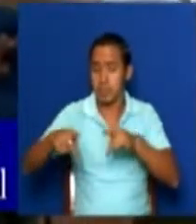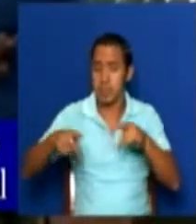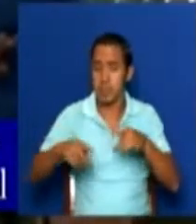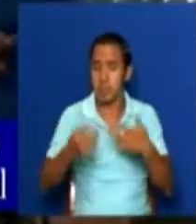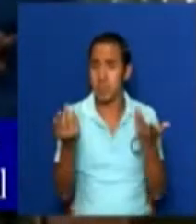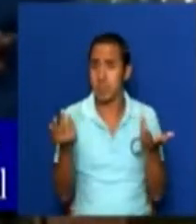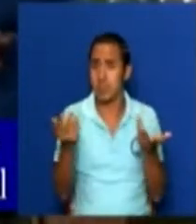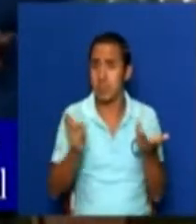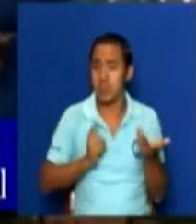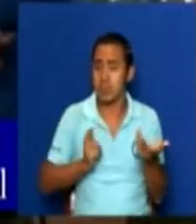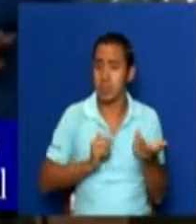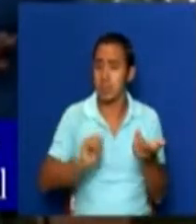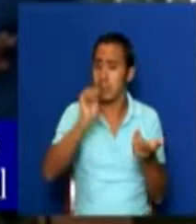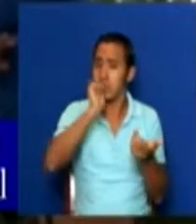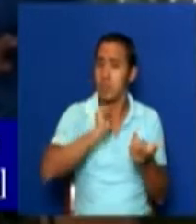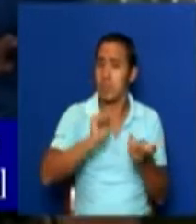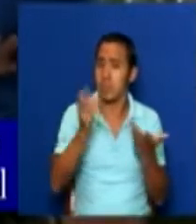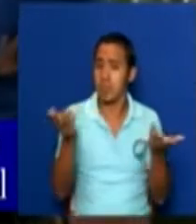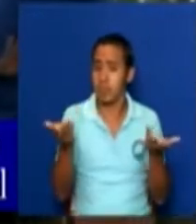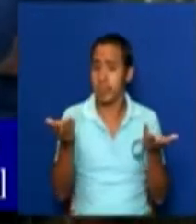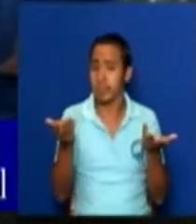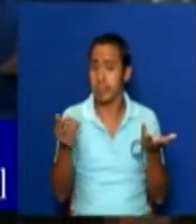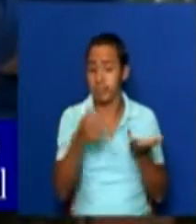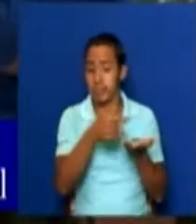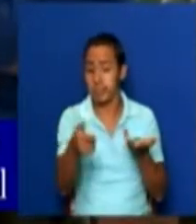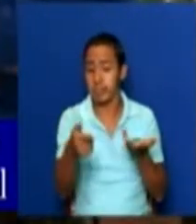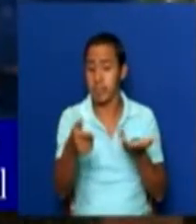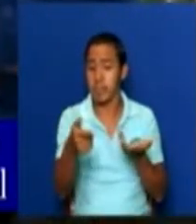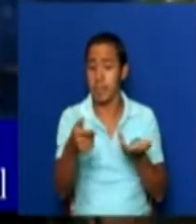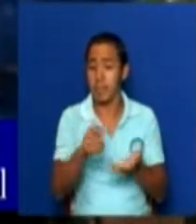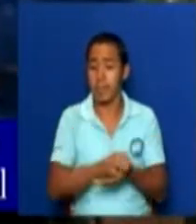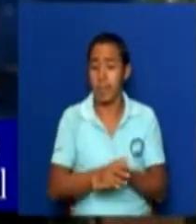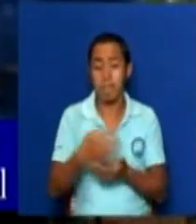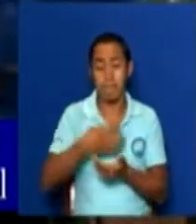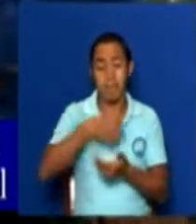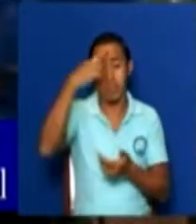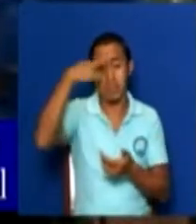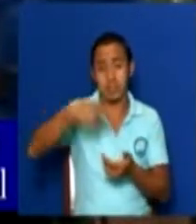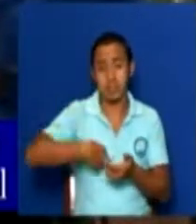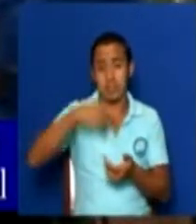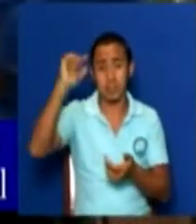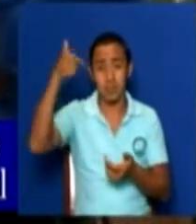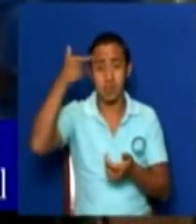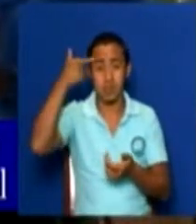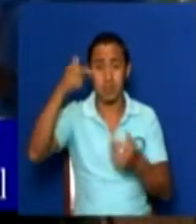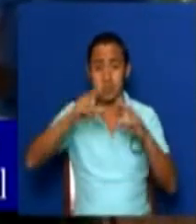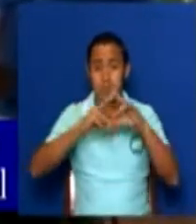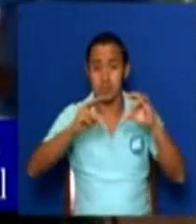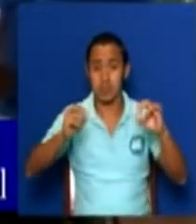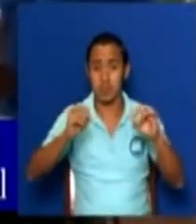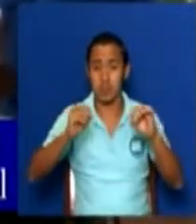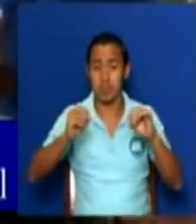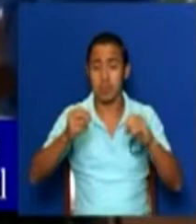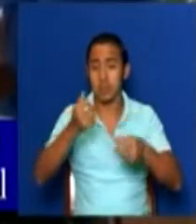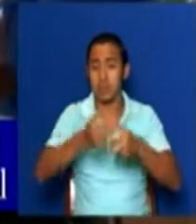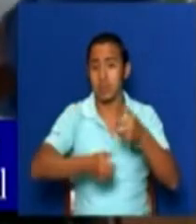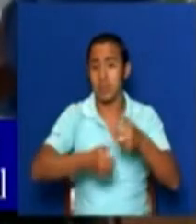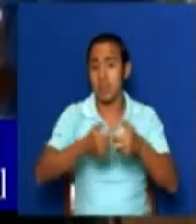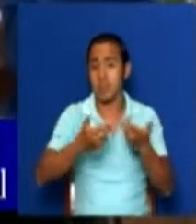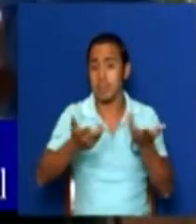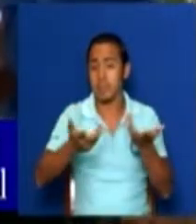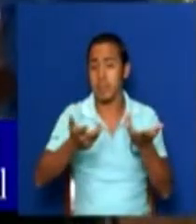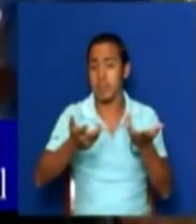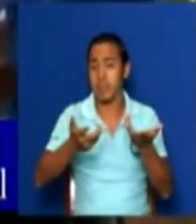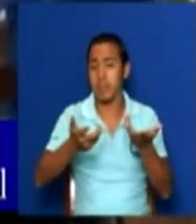usuarios que recibimos el servicio. Y eso va a permitir que el Estado de Nicaragua comience a tener la